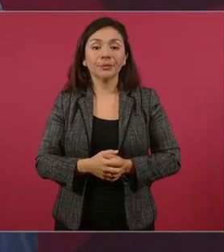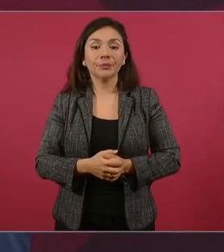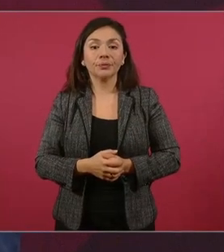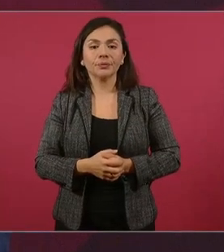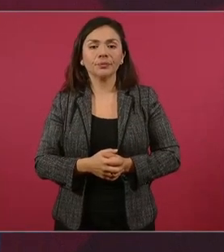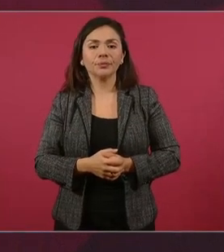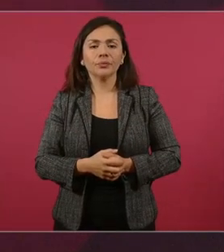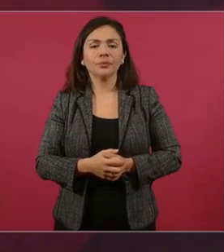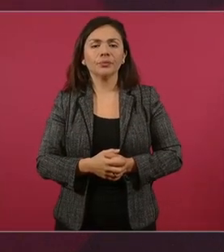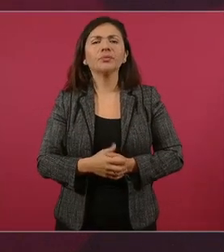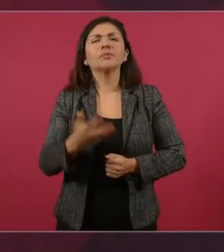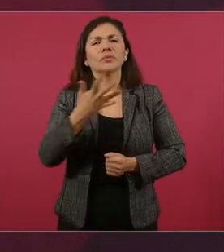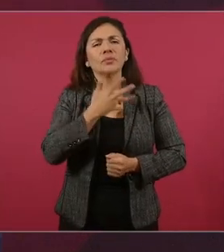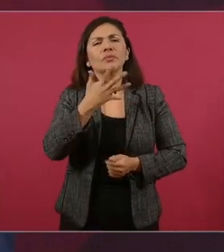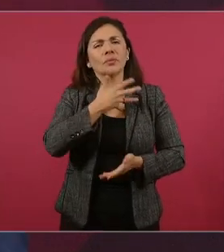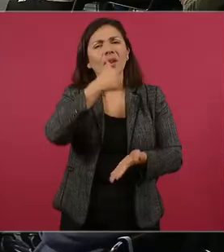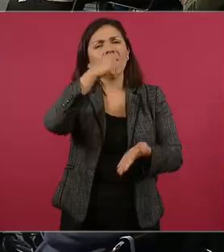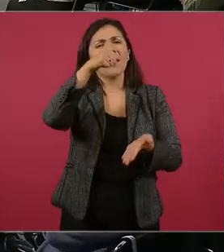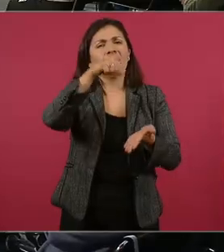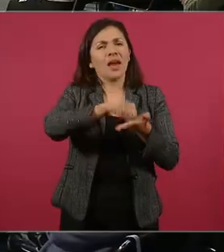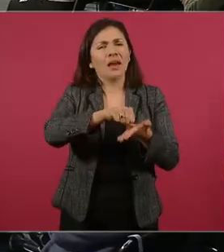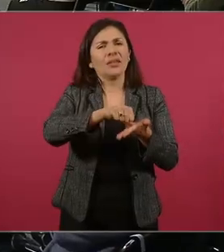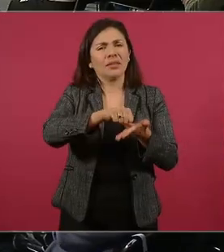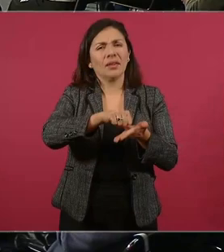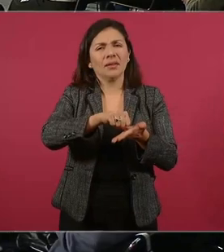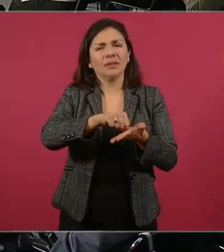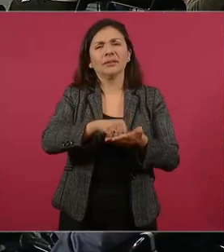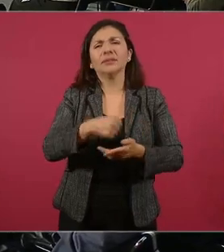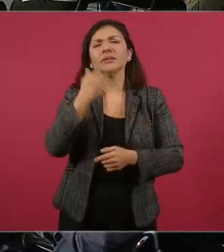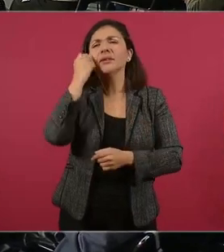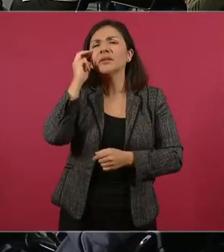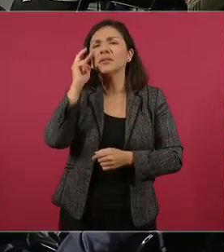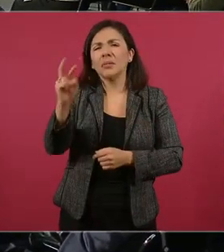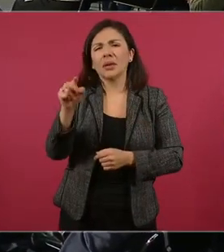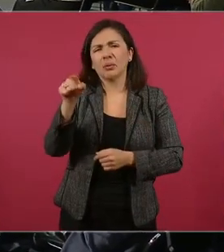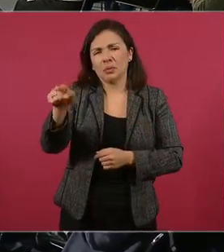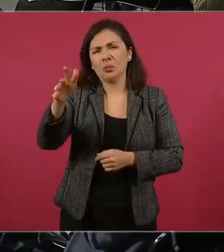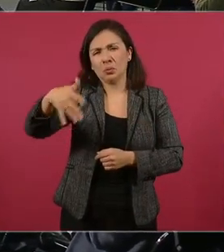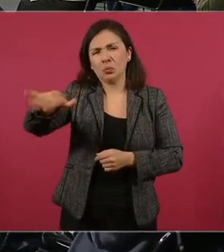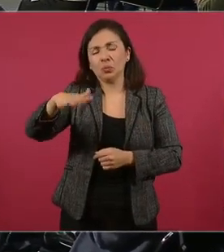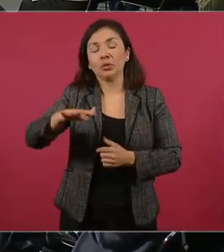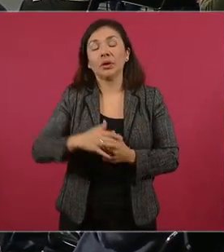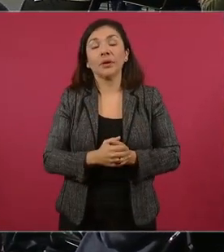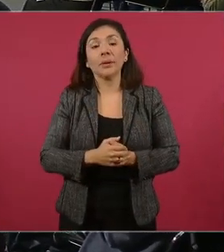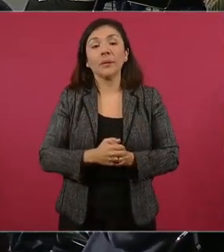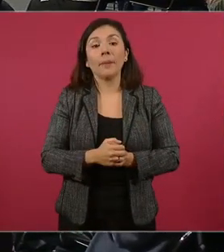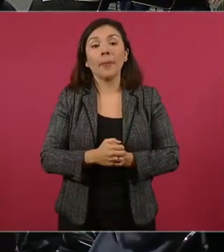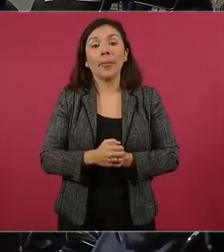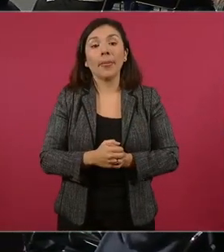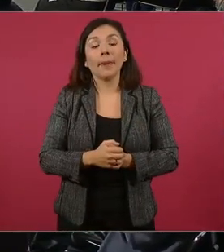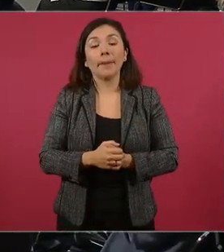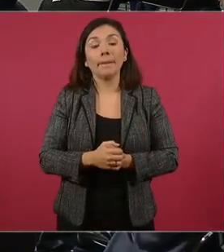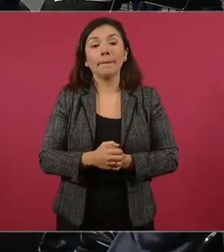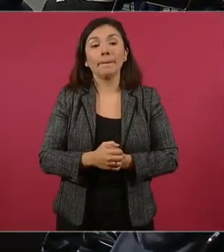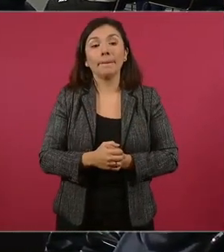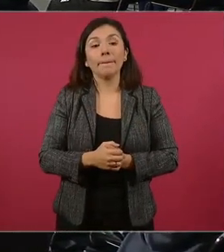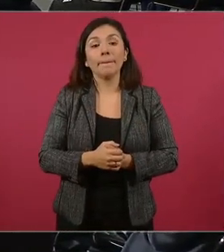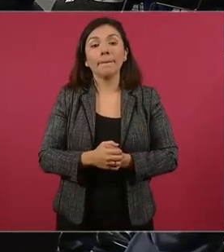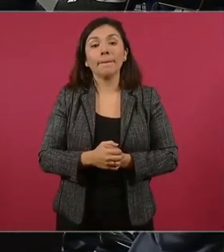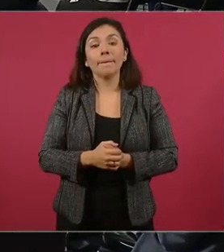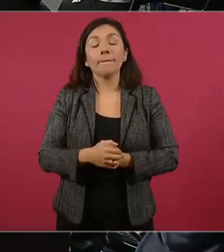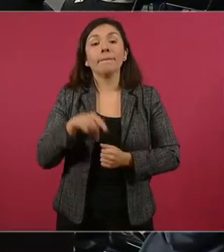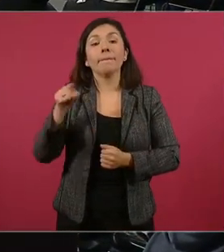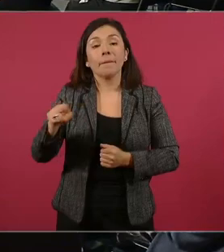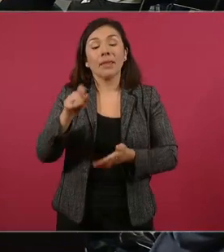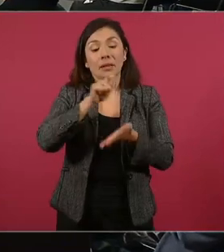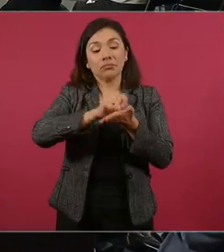Hay una carta, un fragmento, a ver si lo consigues, de una carta que le escribe a